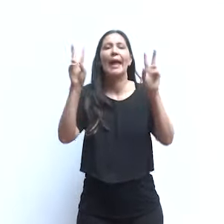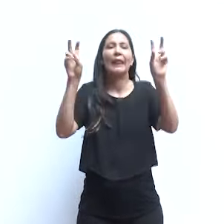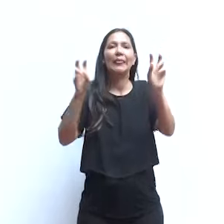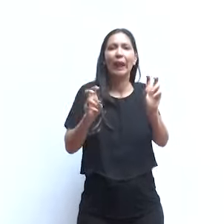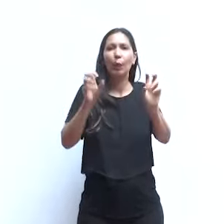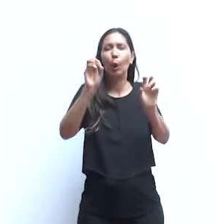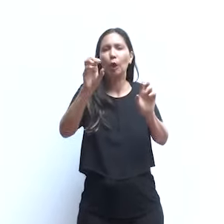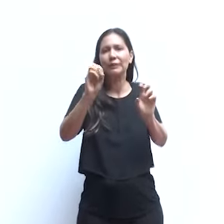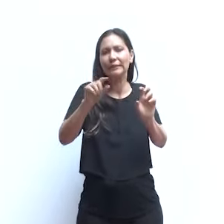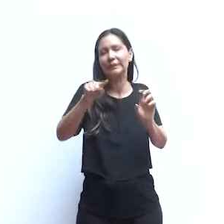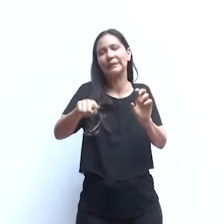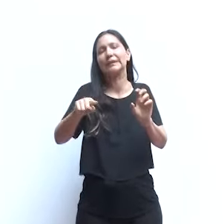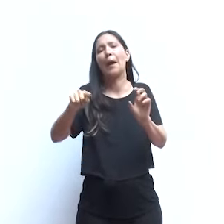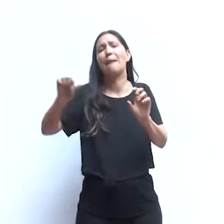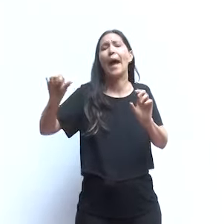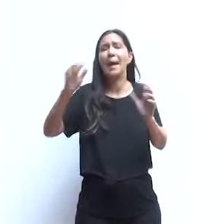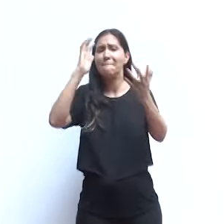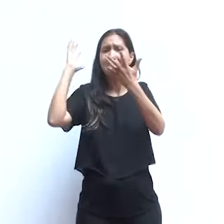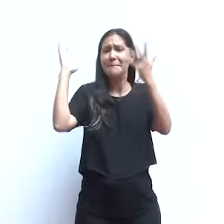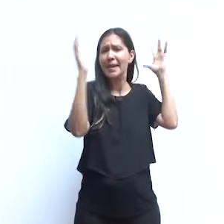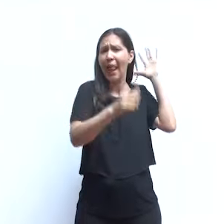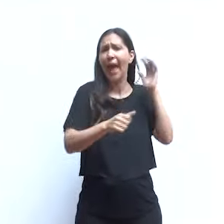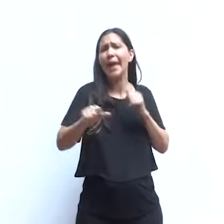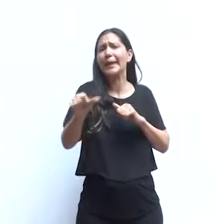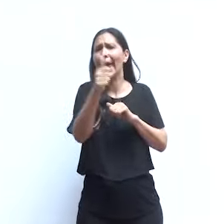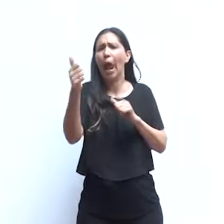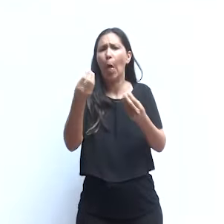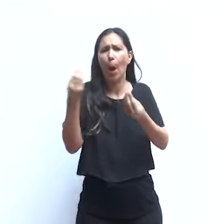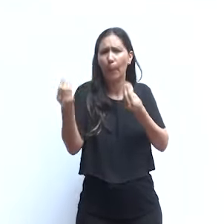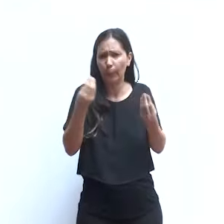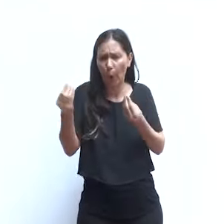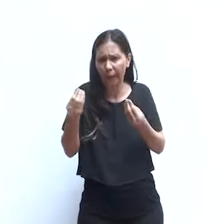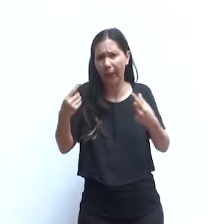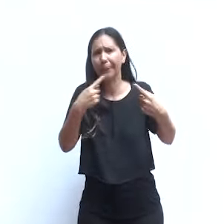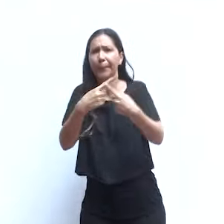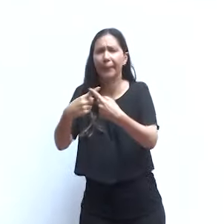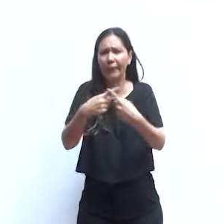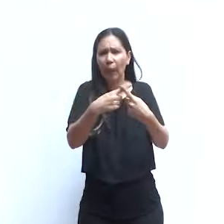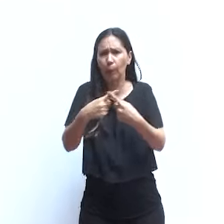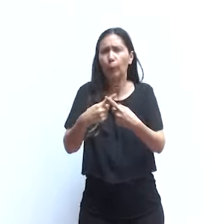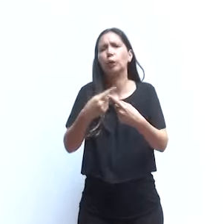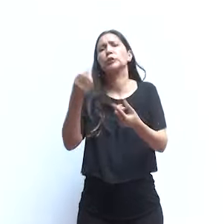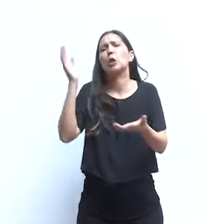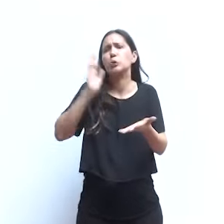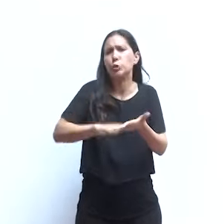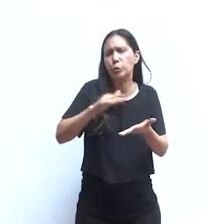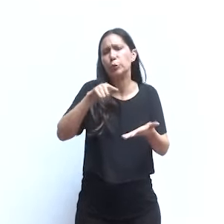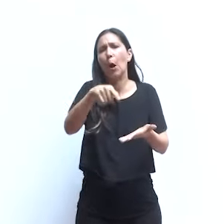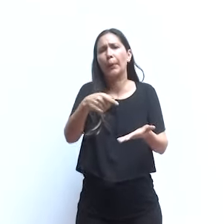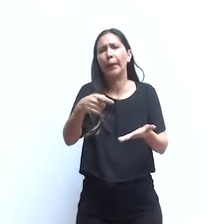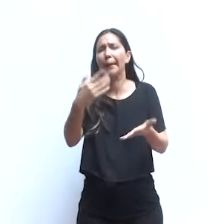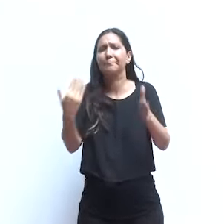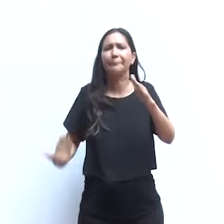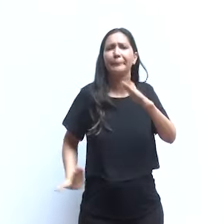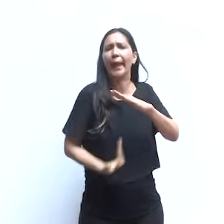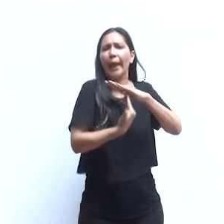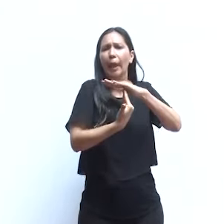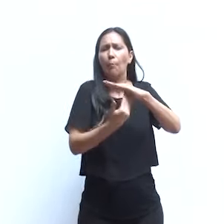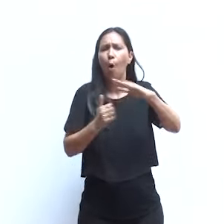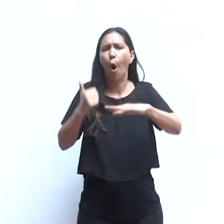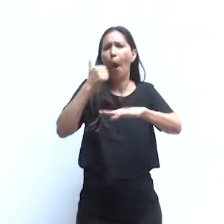Javier balza disputas por la hegemonía y la ideología en Argentina bueno La idea es que